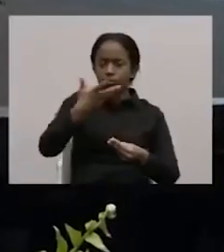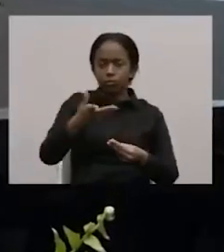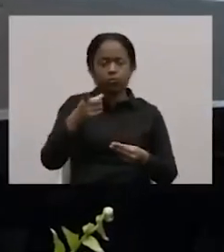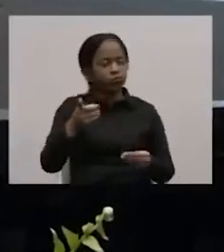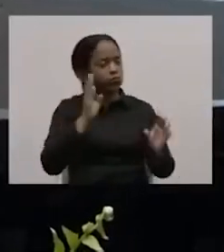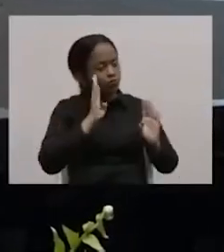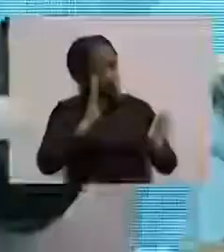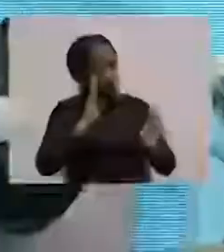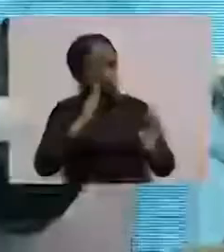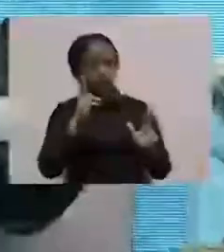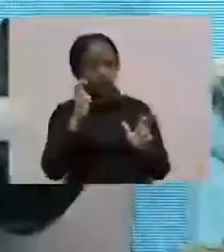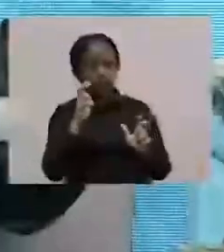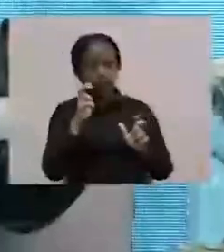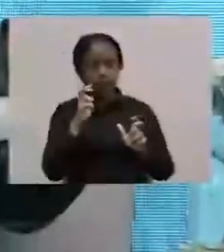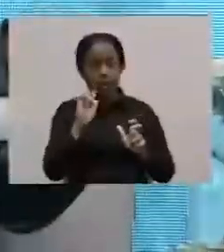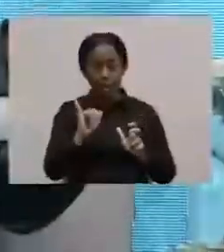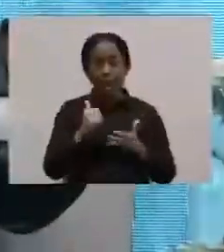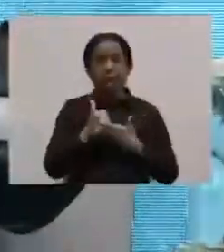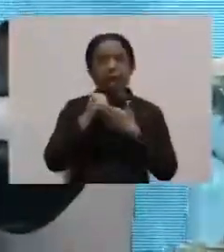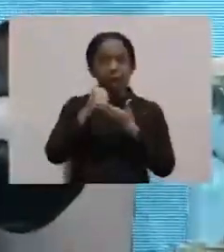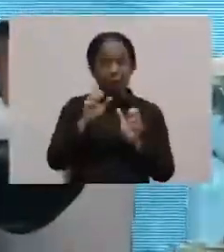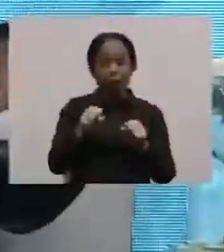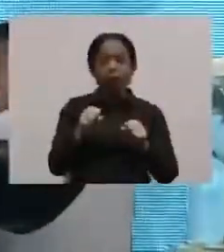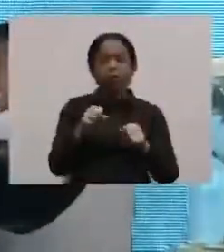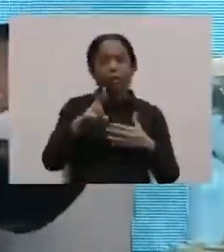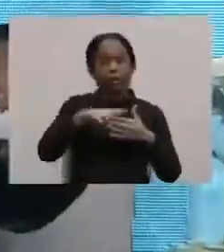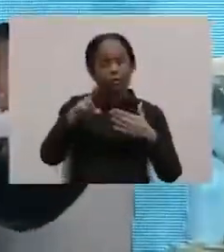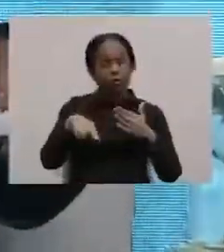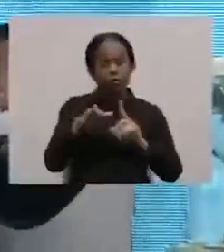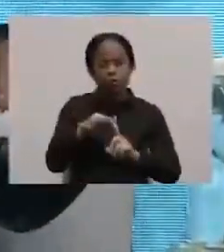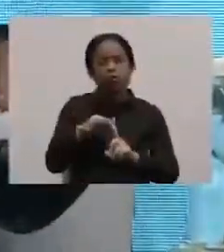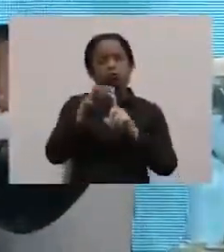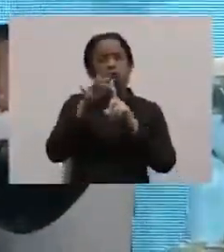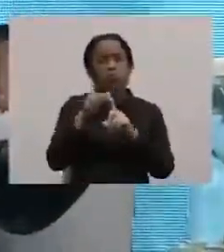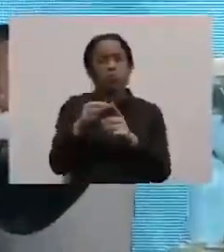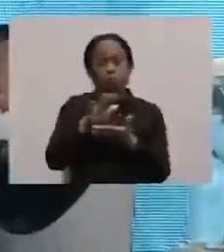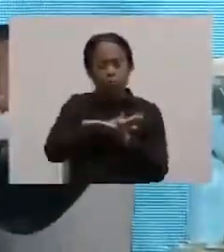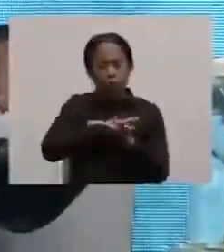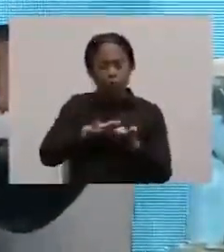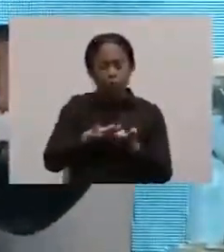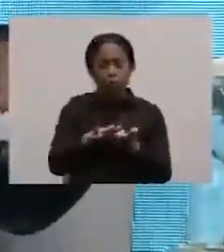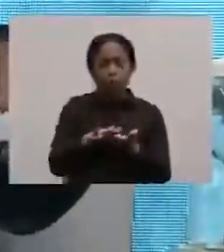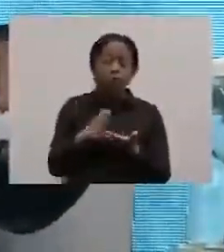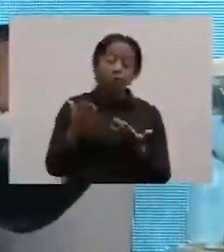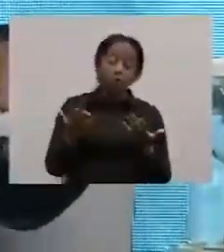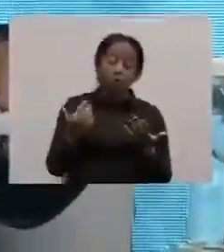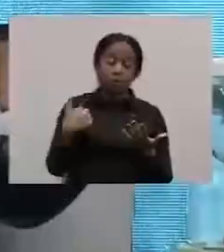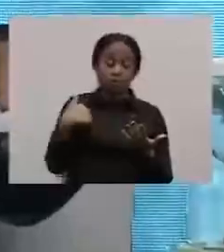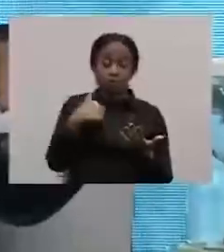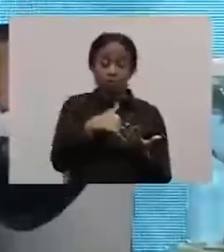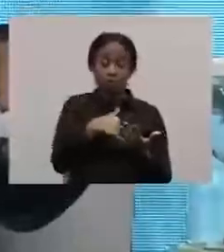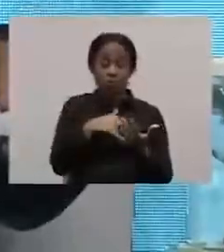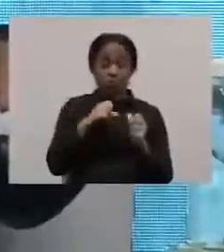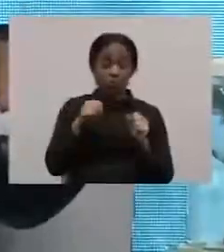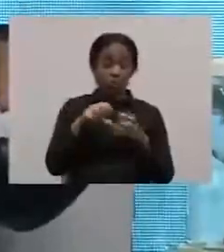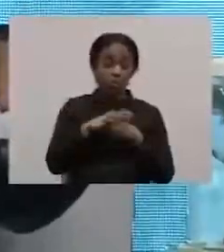resultado efectivo. Nosotros no nos podemos dar el lujo de llamarnos un país democrático